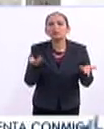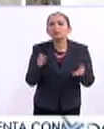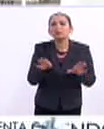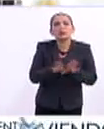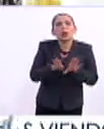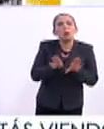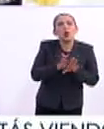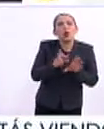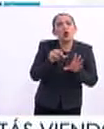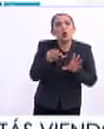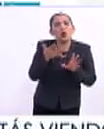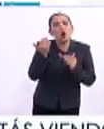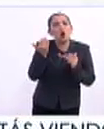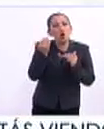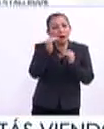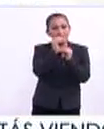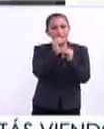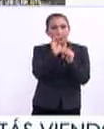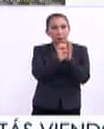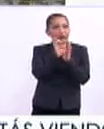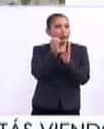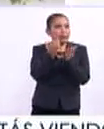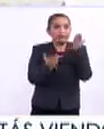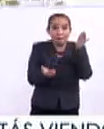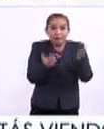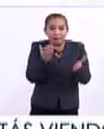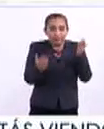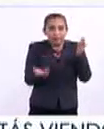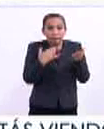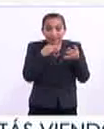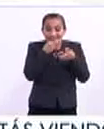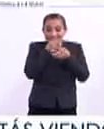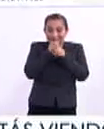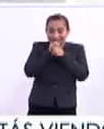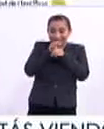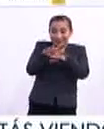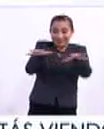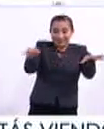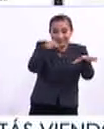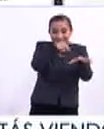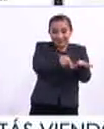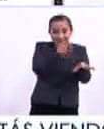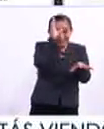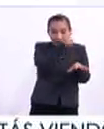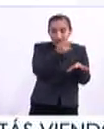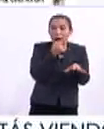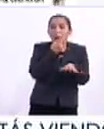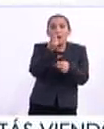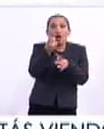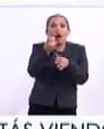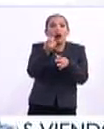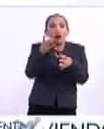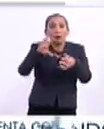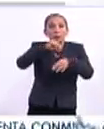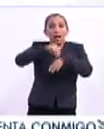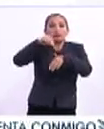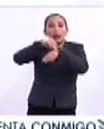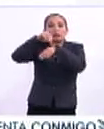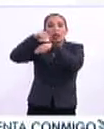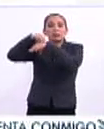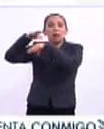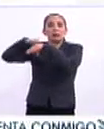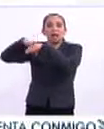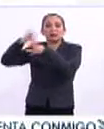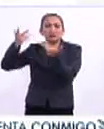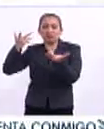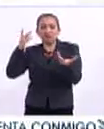digamos, no salirte de ese límite, porque hay un momento en donde de divulgar llegas al punto de decir cualquier cosa. Pop science, ¿no? Es Sí. como,